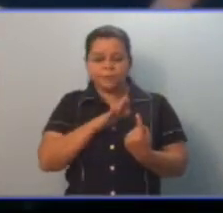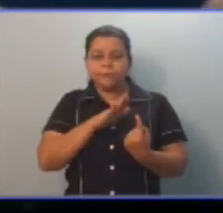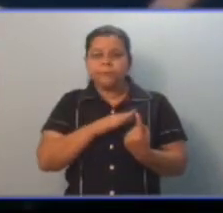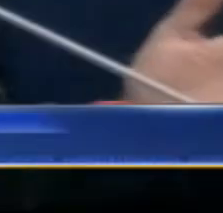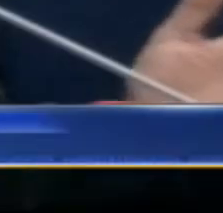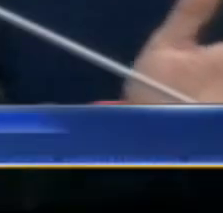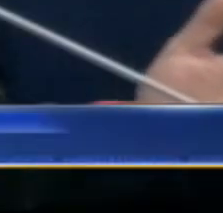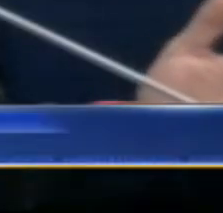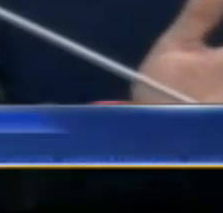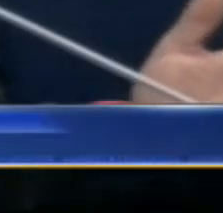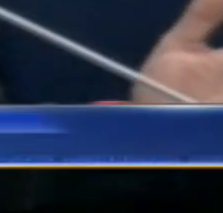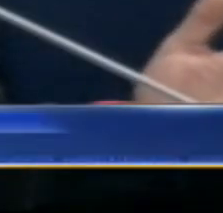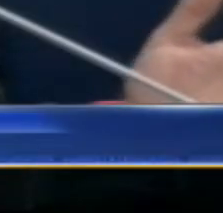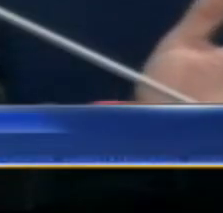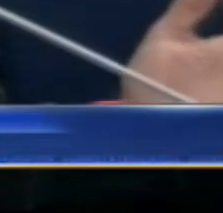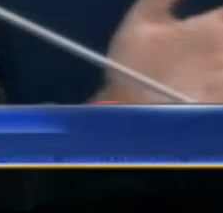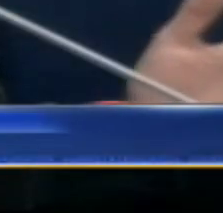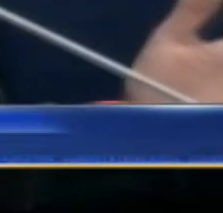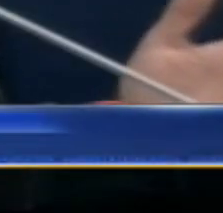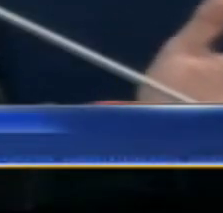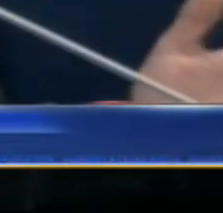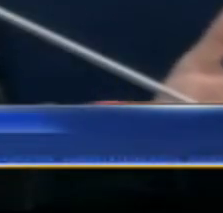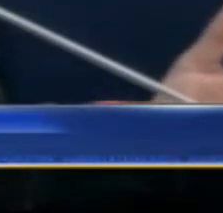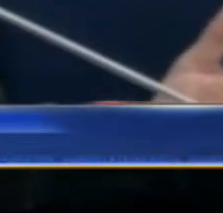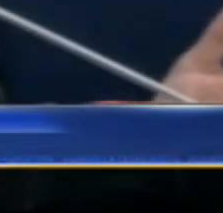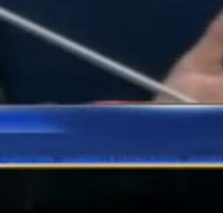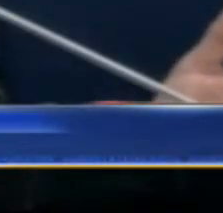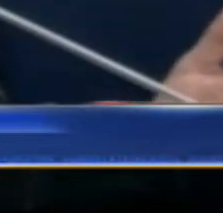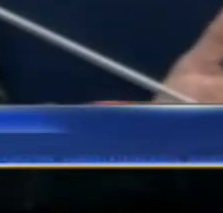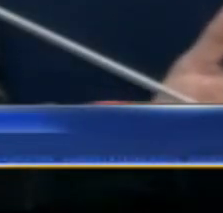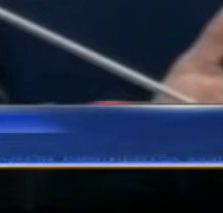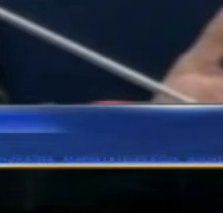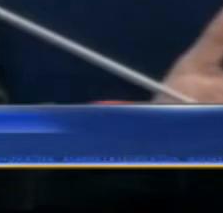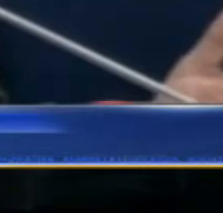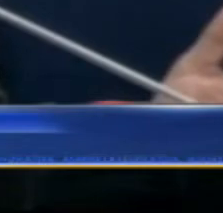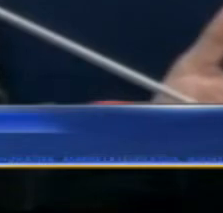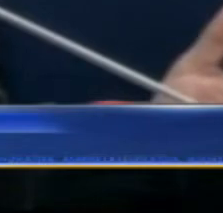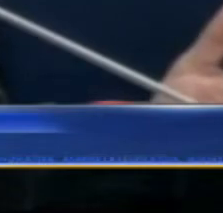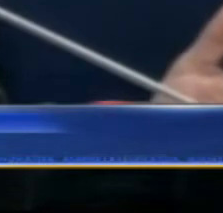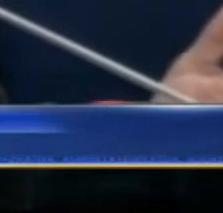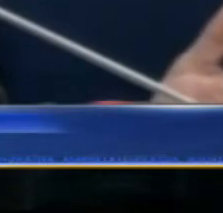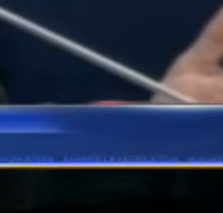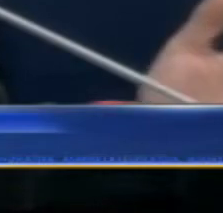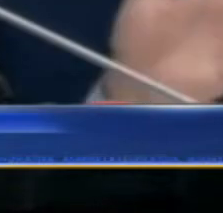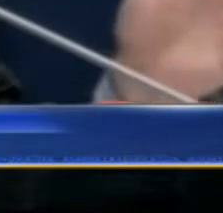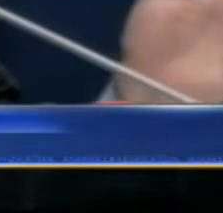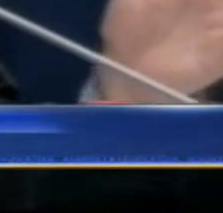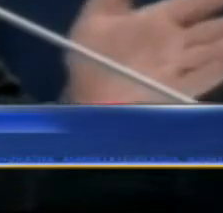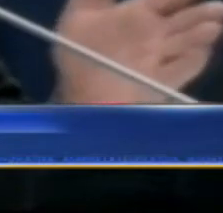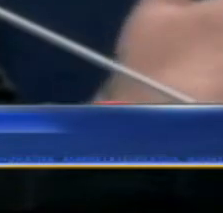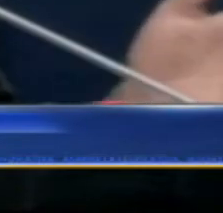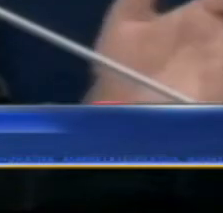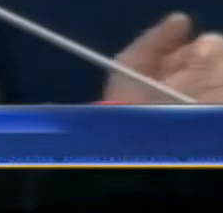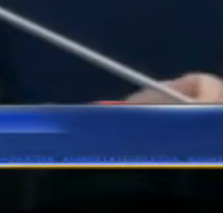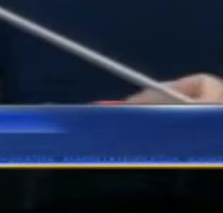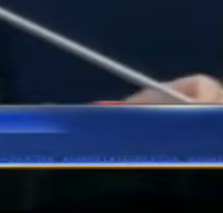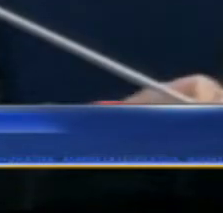es decir, con su prójimo. Eso es cada vez más esencial. Yo hago un respetuosísimo llamado a las personas que están